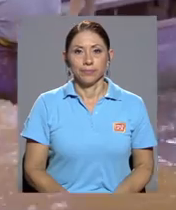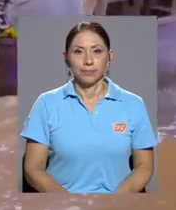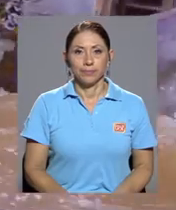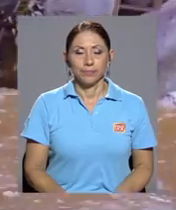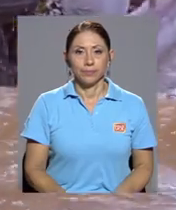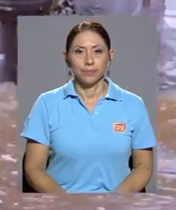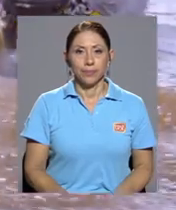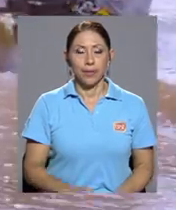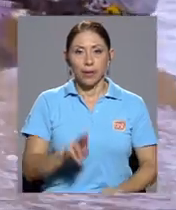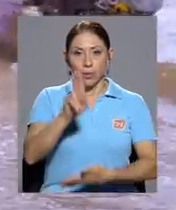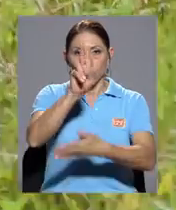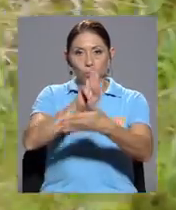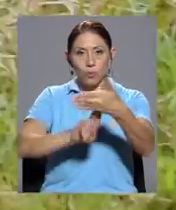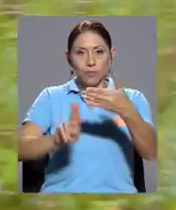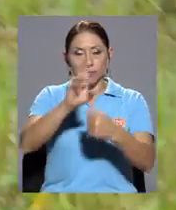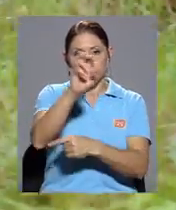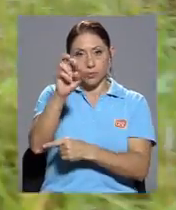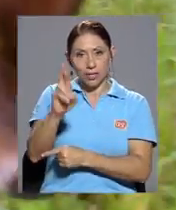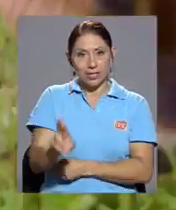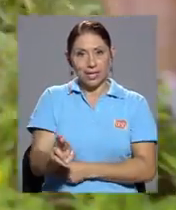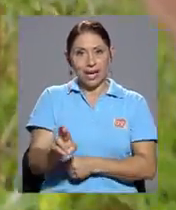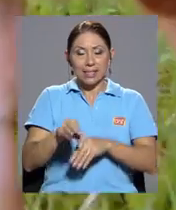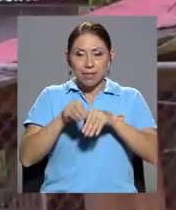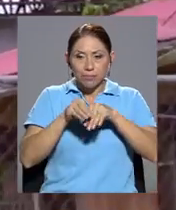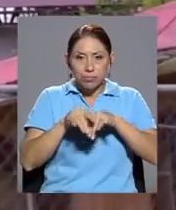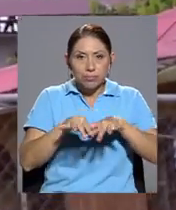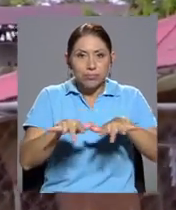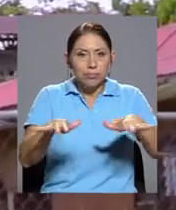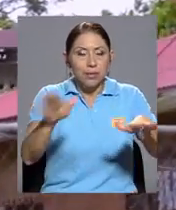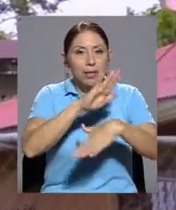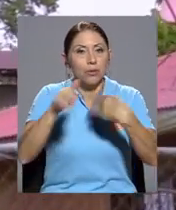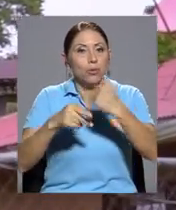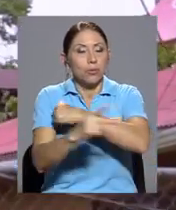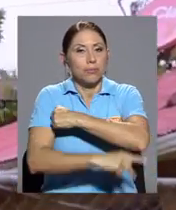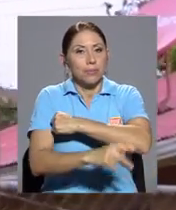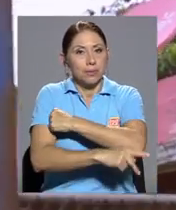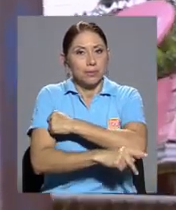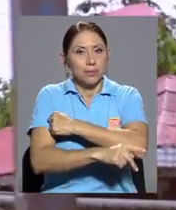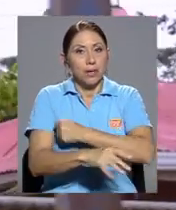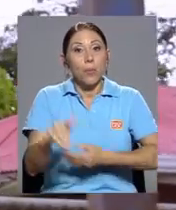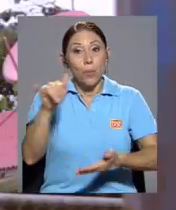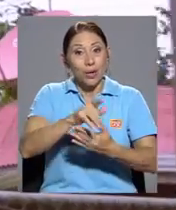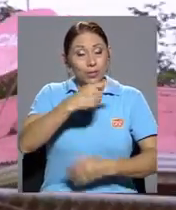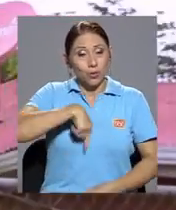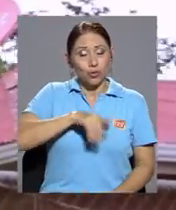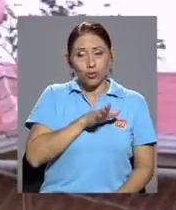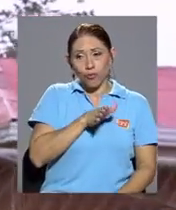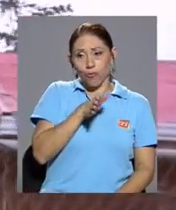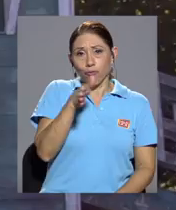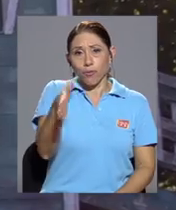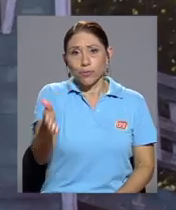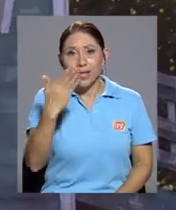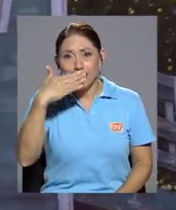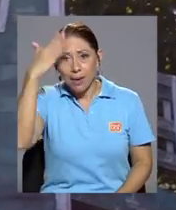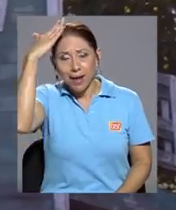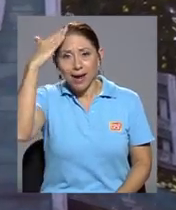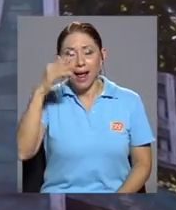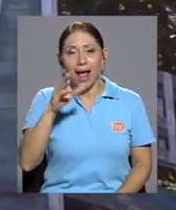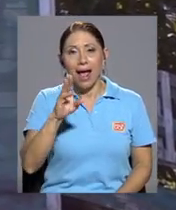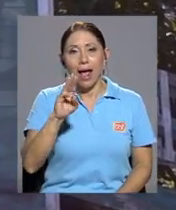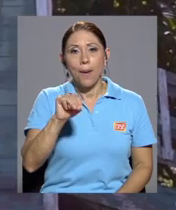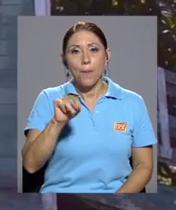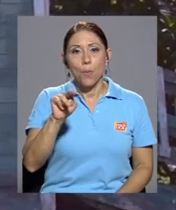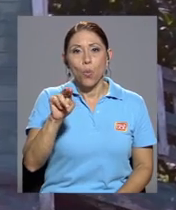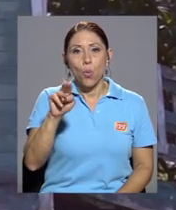la universidad de costa rica está presente en todo el país y por eso viajamos a moby talamanca en donde